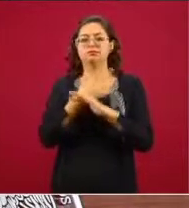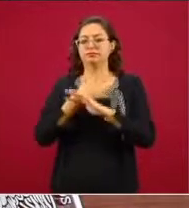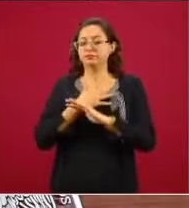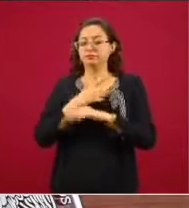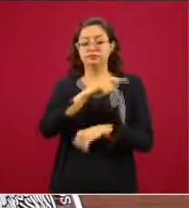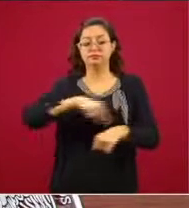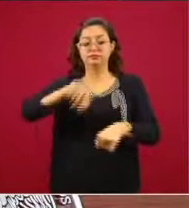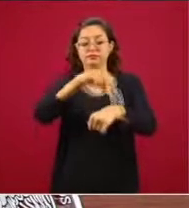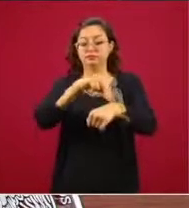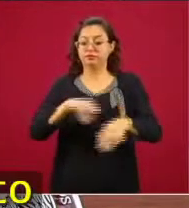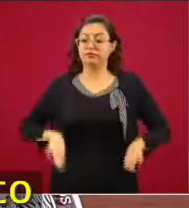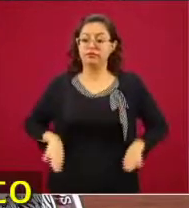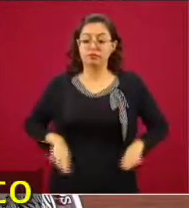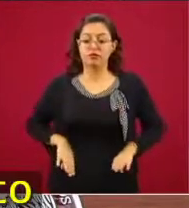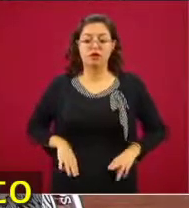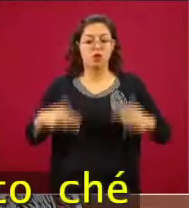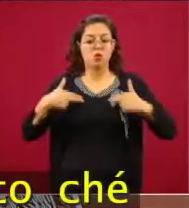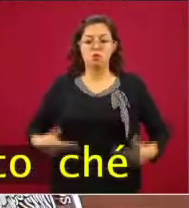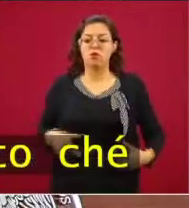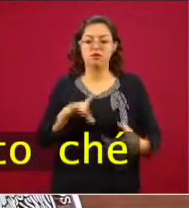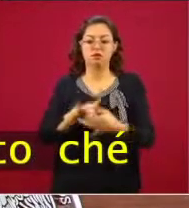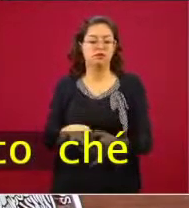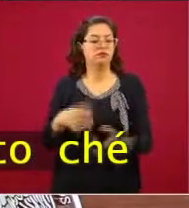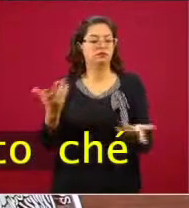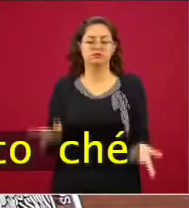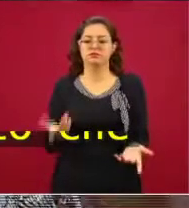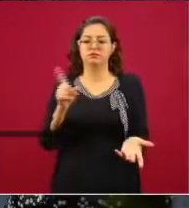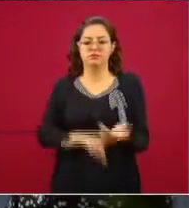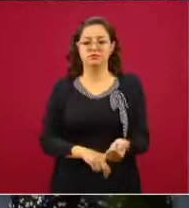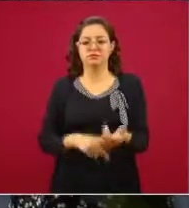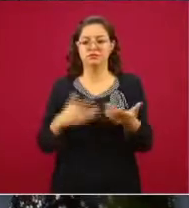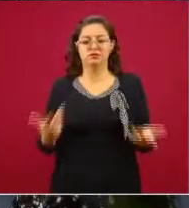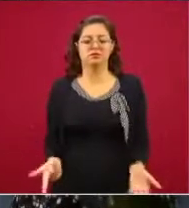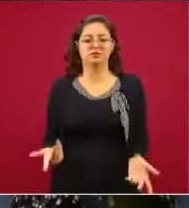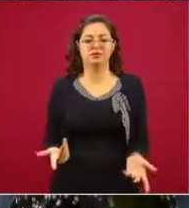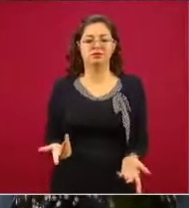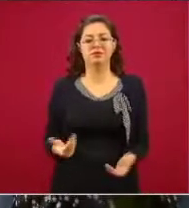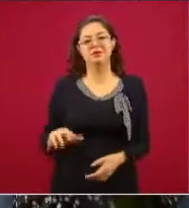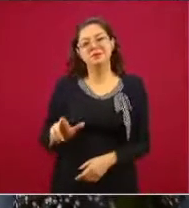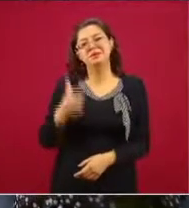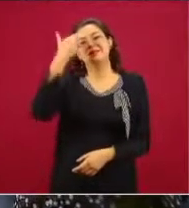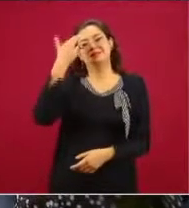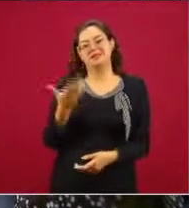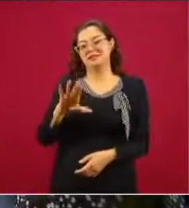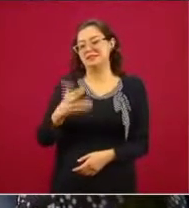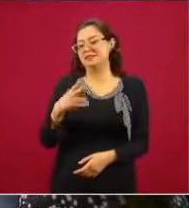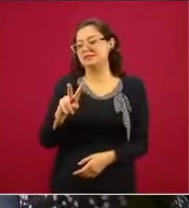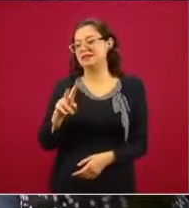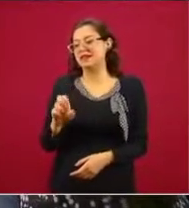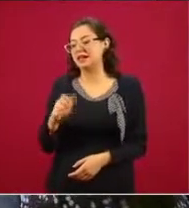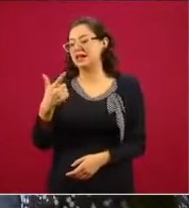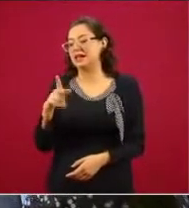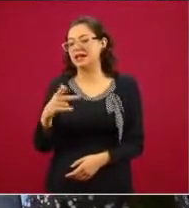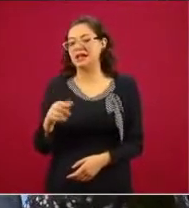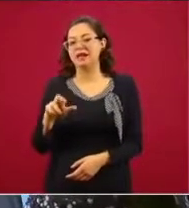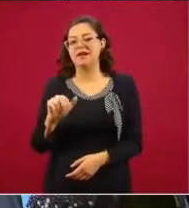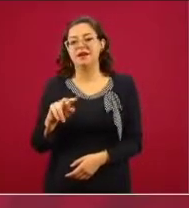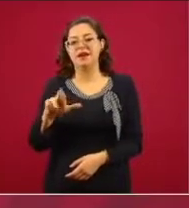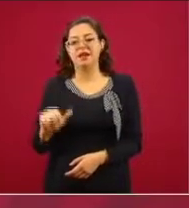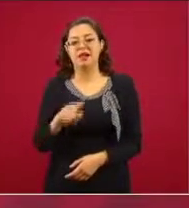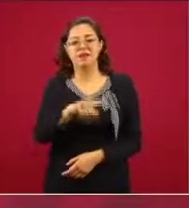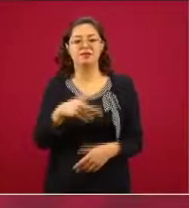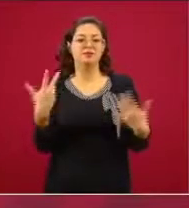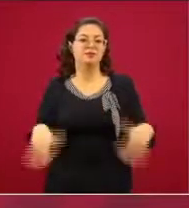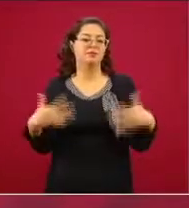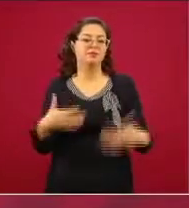Imagínense, era médico Ernesto Che Guevara, médico, mejor presidente